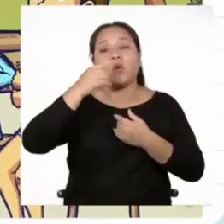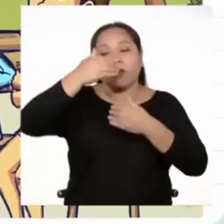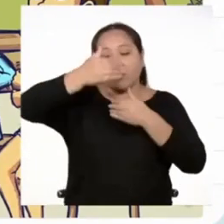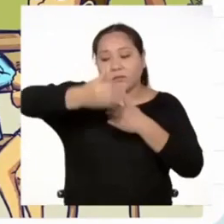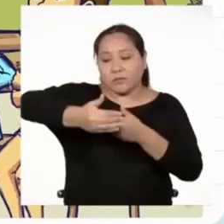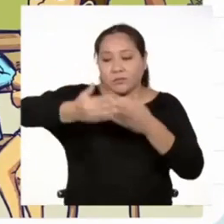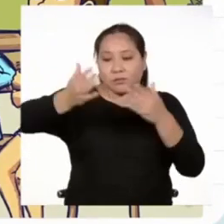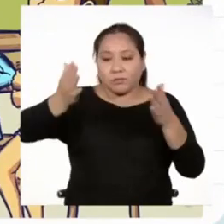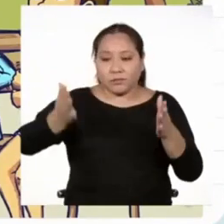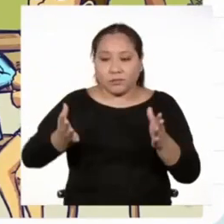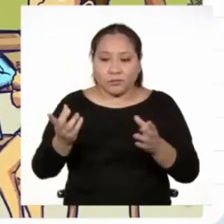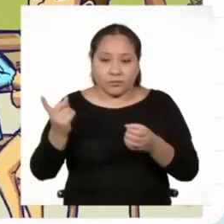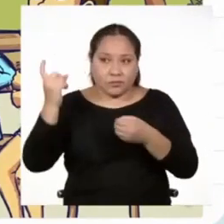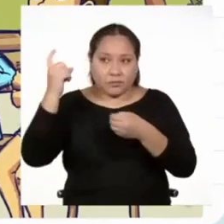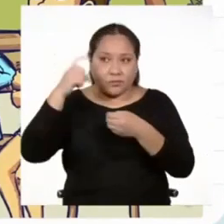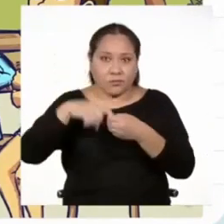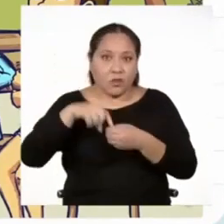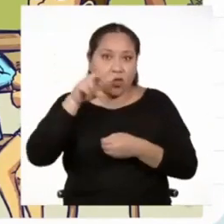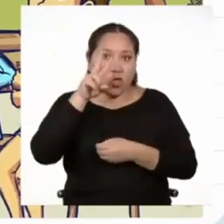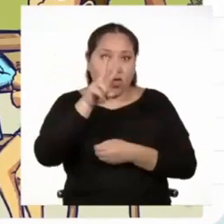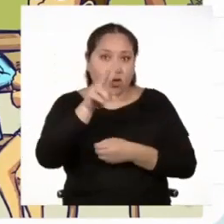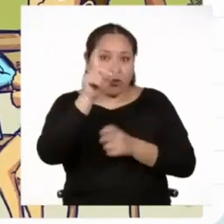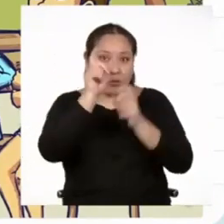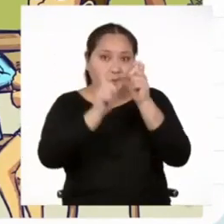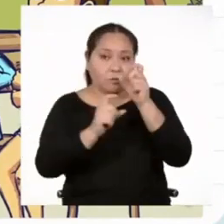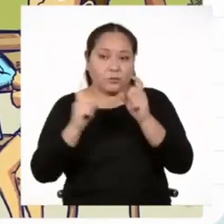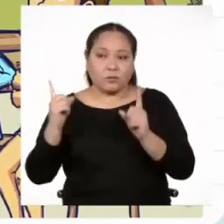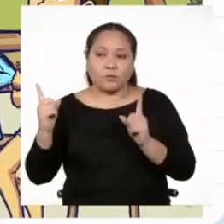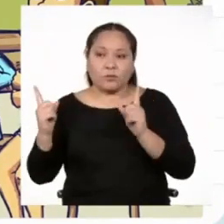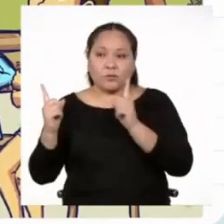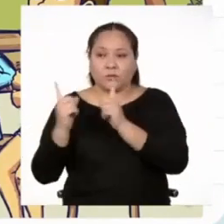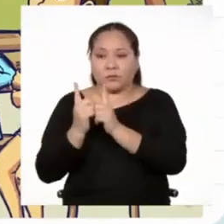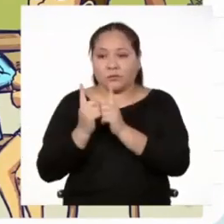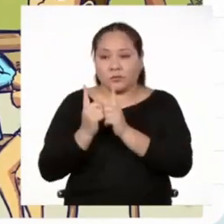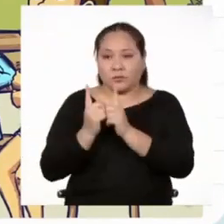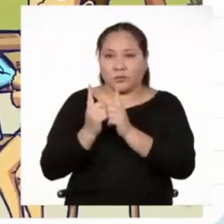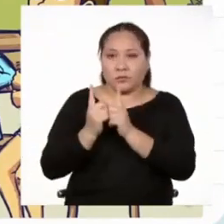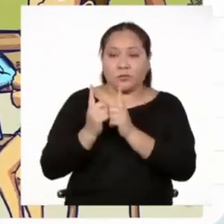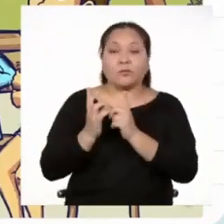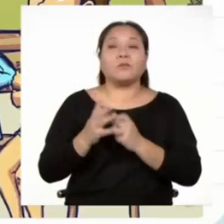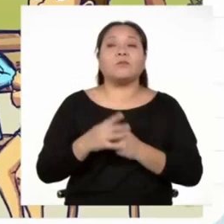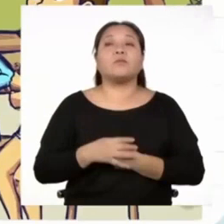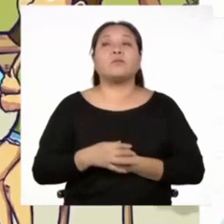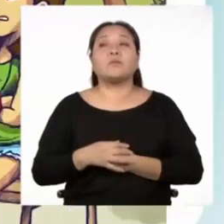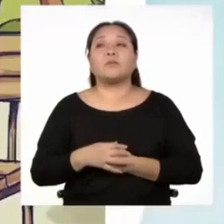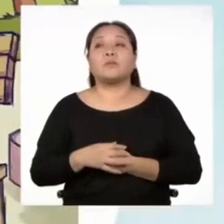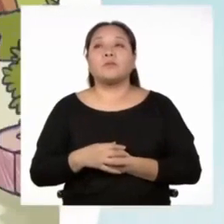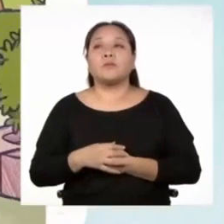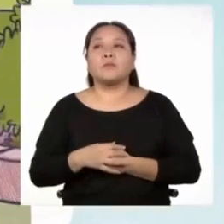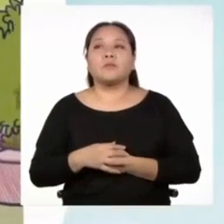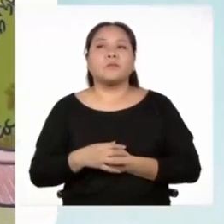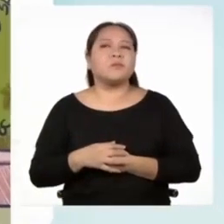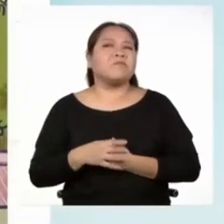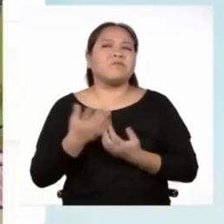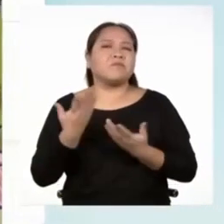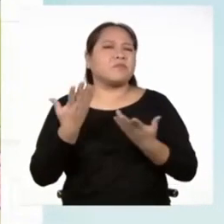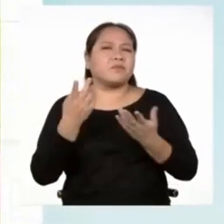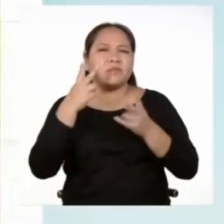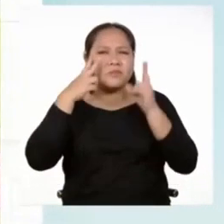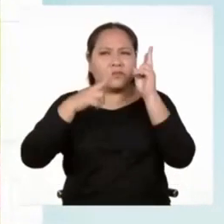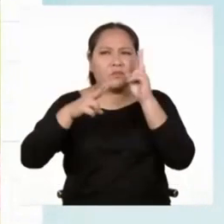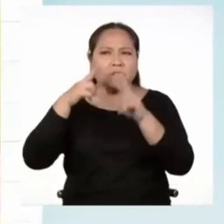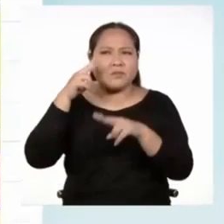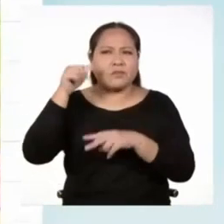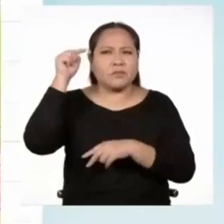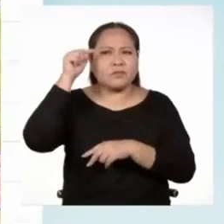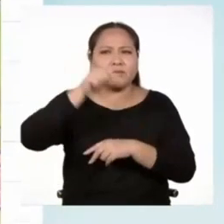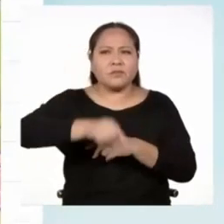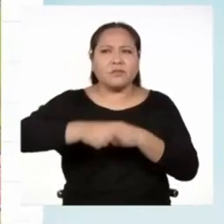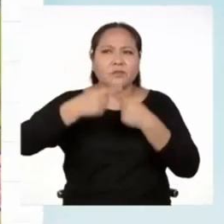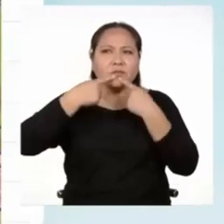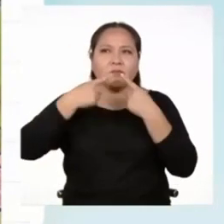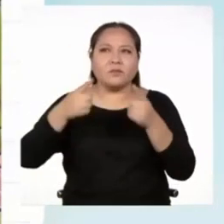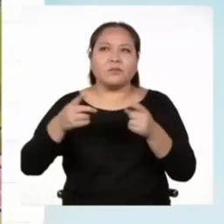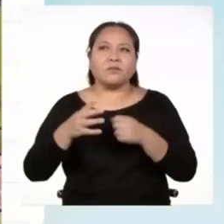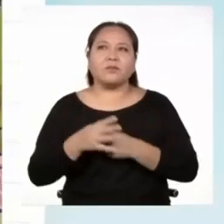la que se encuentran dos personajes en el parque. ¿Qué puedes interpretar de este